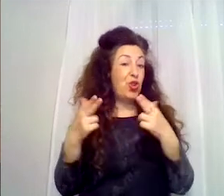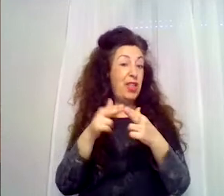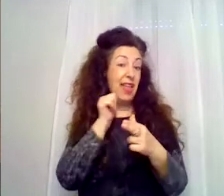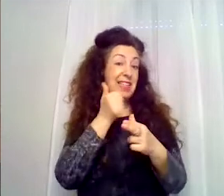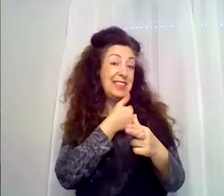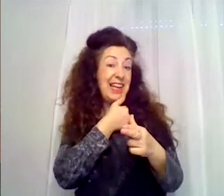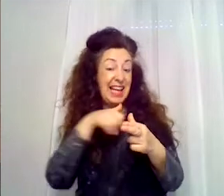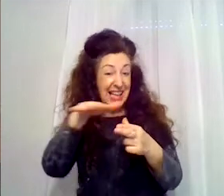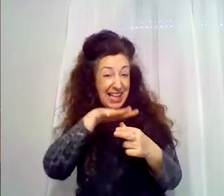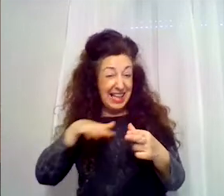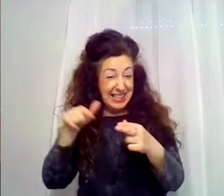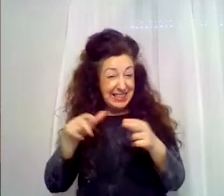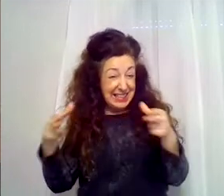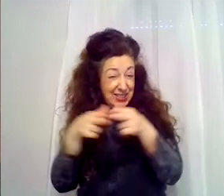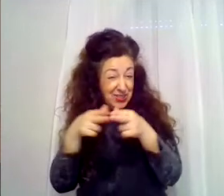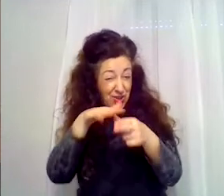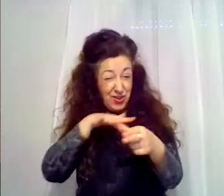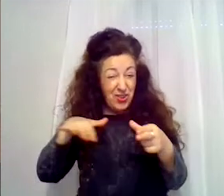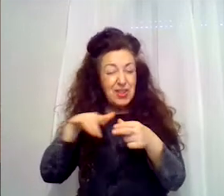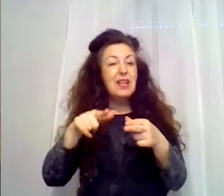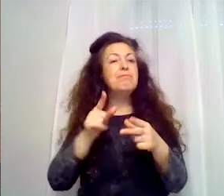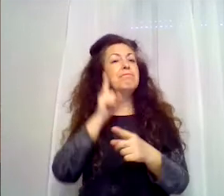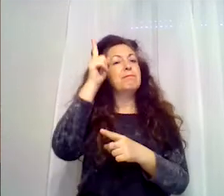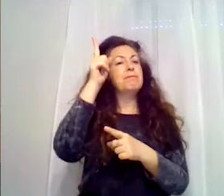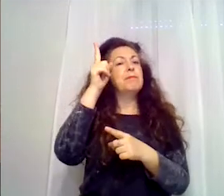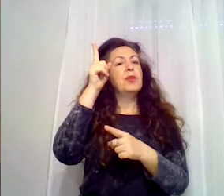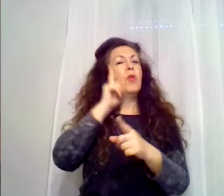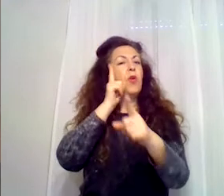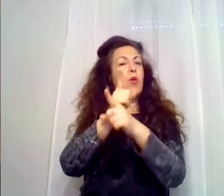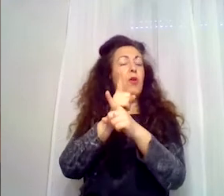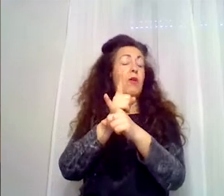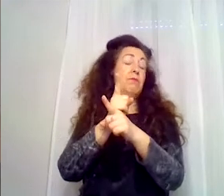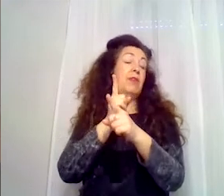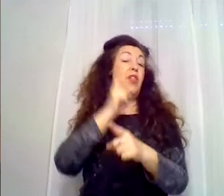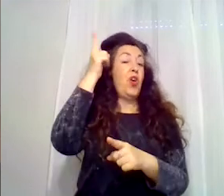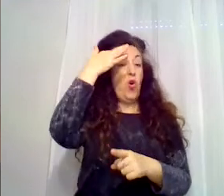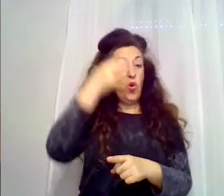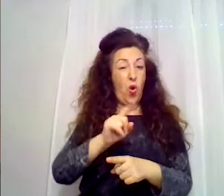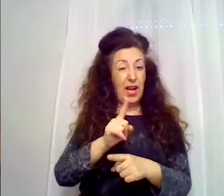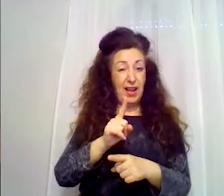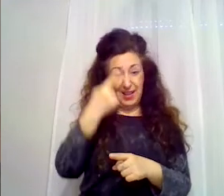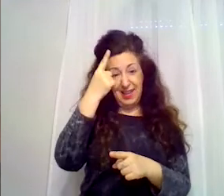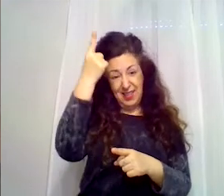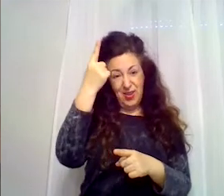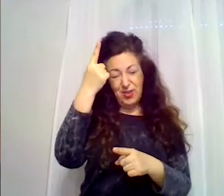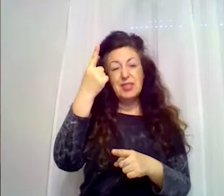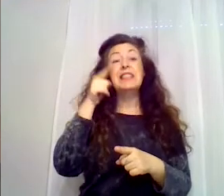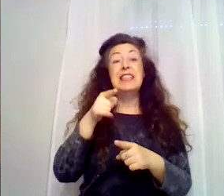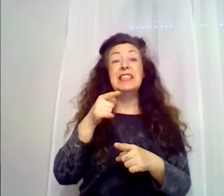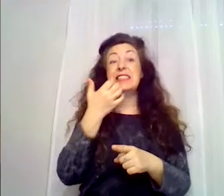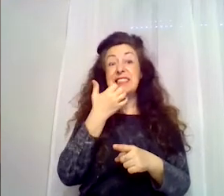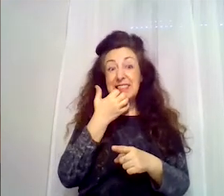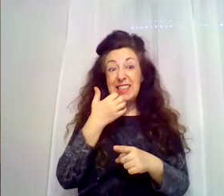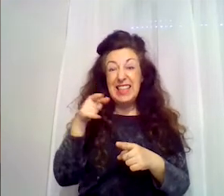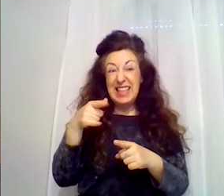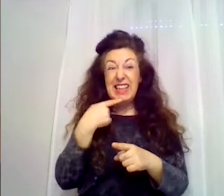que se vivía en la Inglaterra de aquella época. Hay que pensar que, por ejemplo, la School of Night, la Escuela